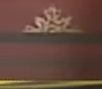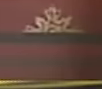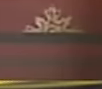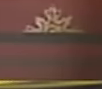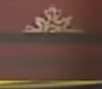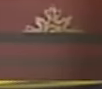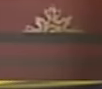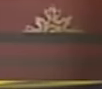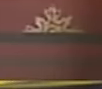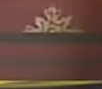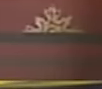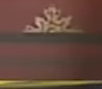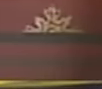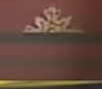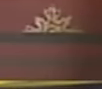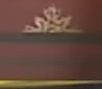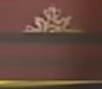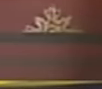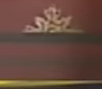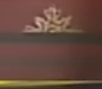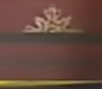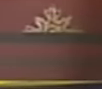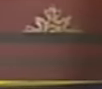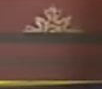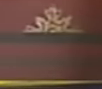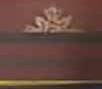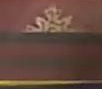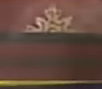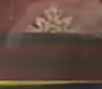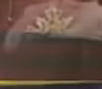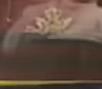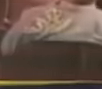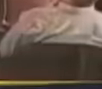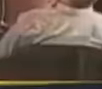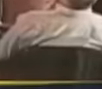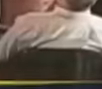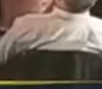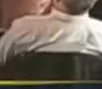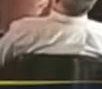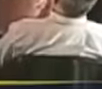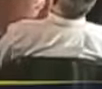el espacio más importante, puesto que es el depositario